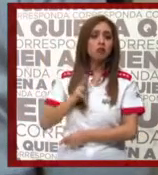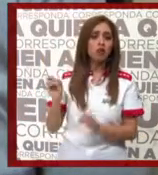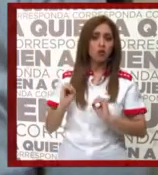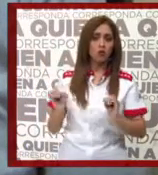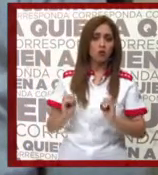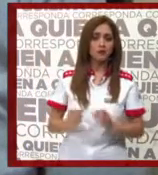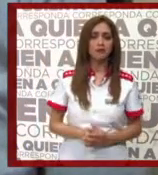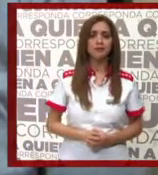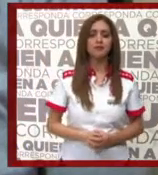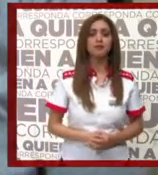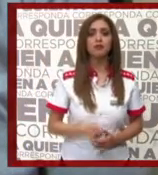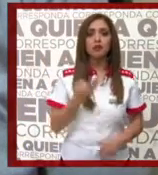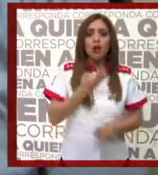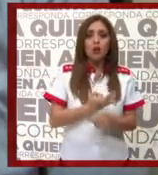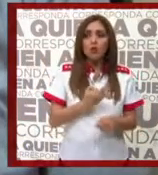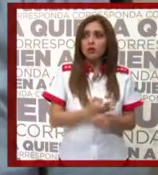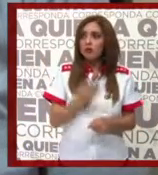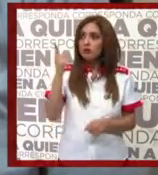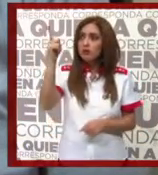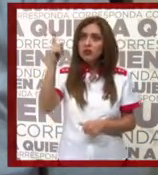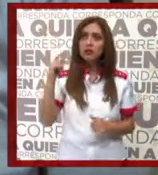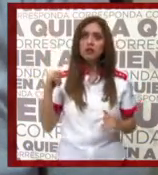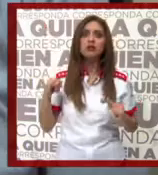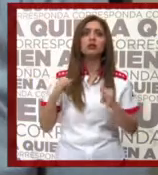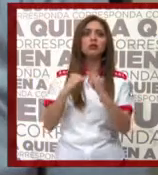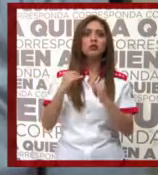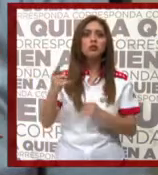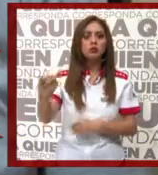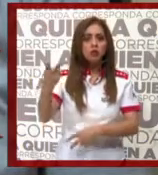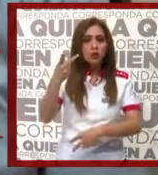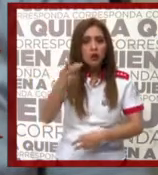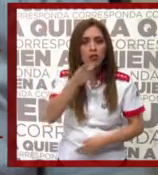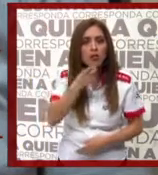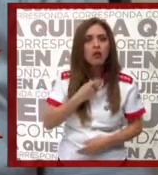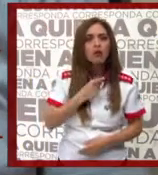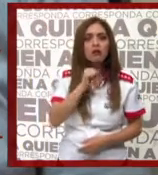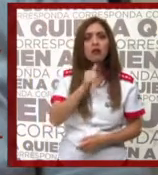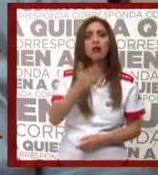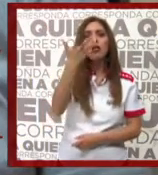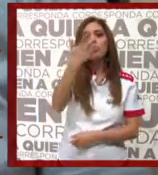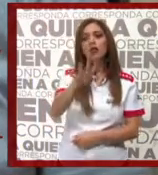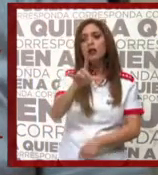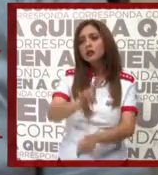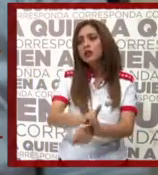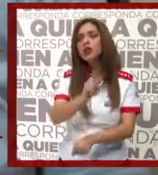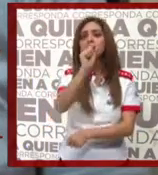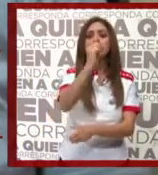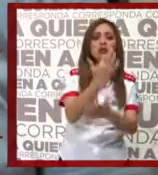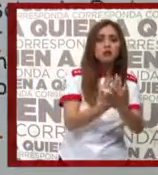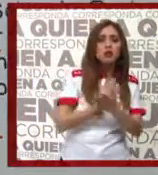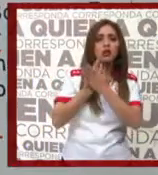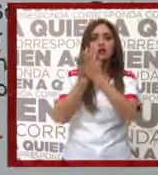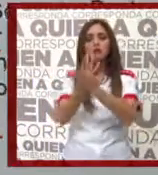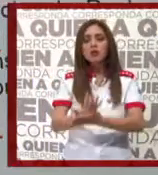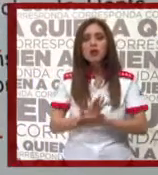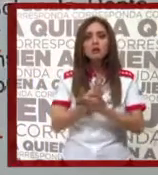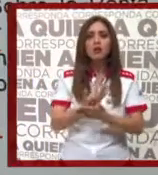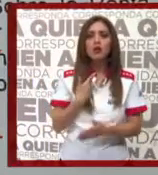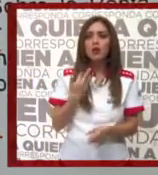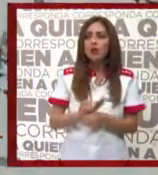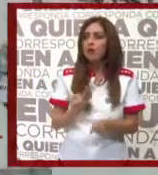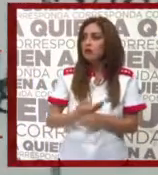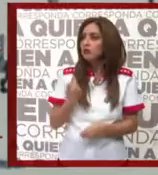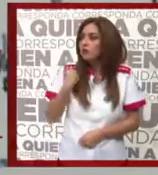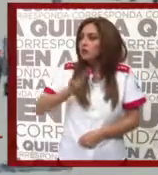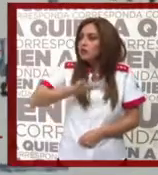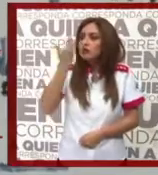tengo ninguna respuesta del instituto, solamente que en 10 días que están en trámite y que están en trámite. Ya no sé qué hacer ni a